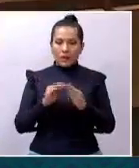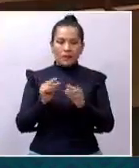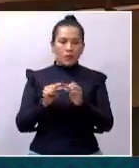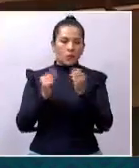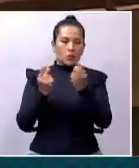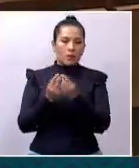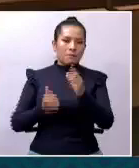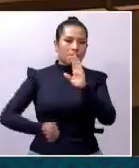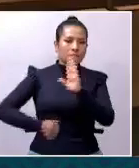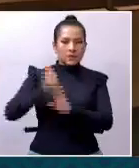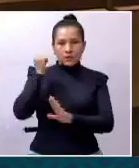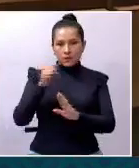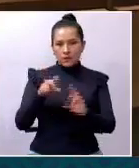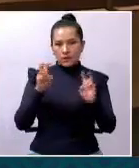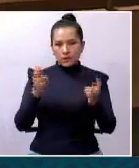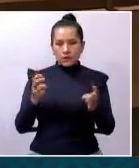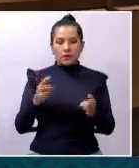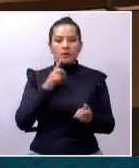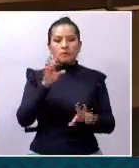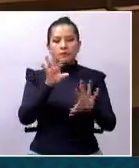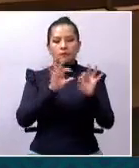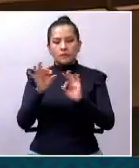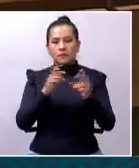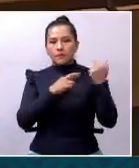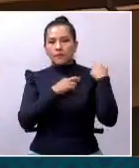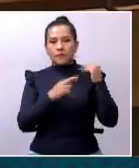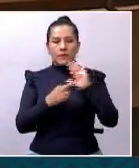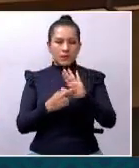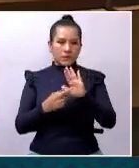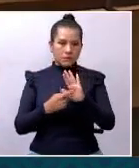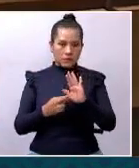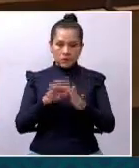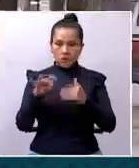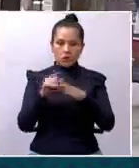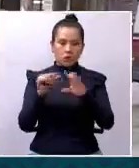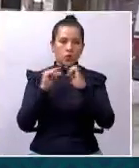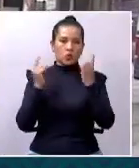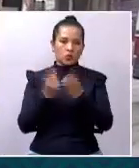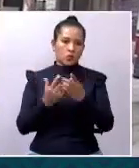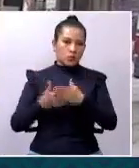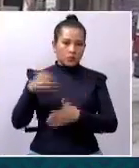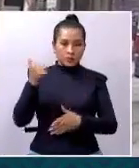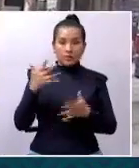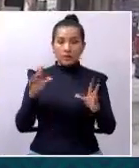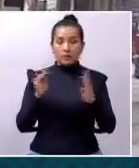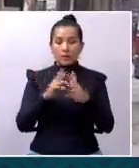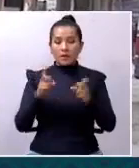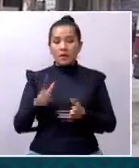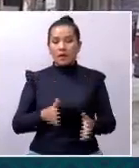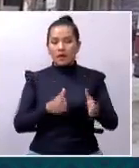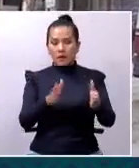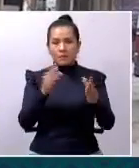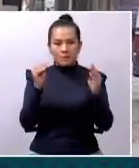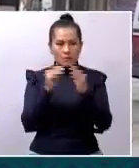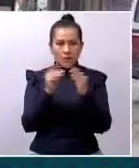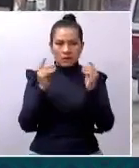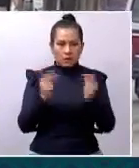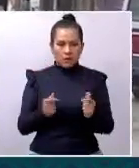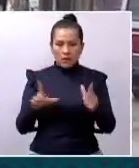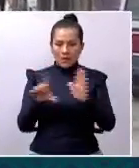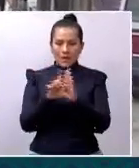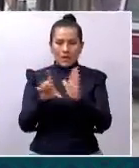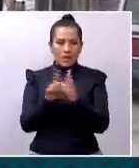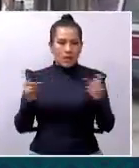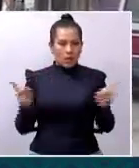máxima donde se eligen a los representantes de la Corte Suprema, ¿no? Creo que el camino más rápido es la ley corta, para no estar llevando